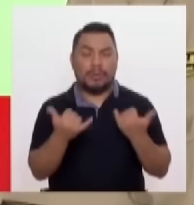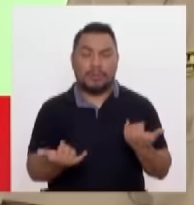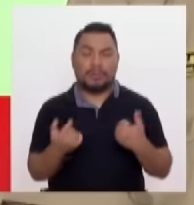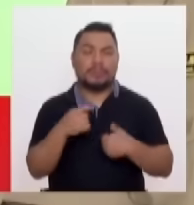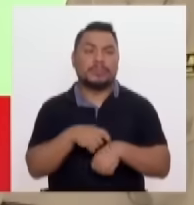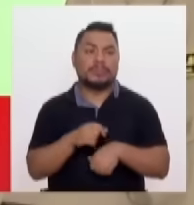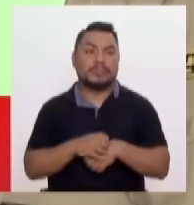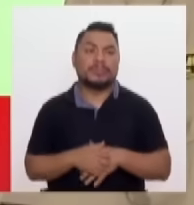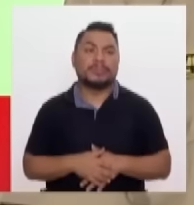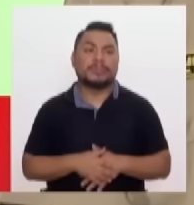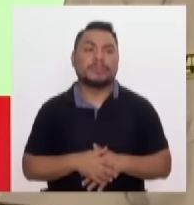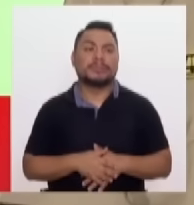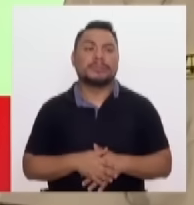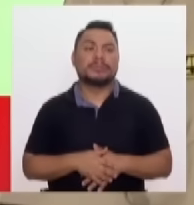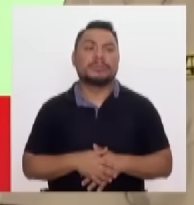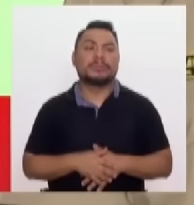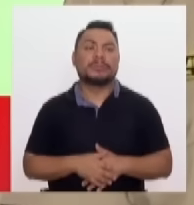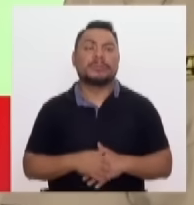momentos